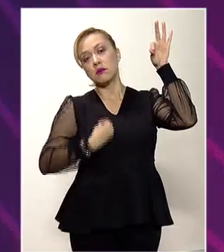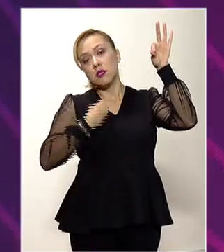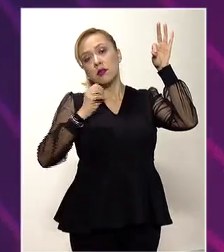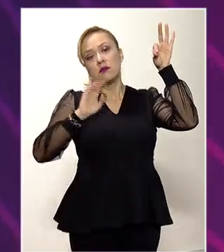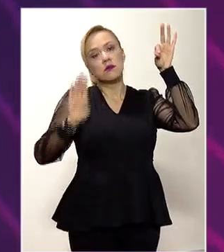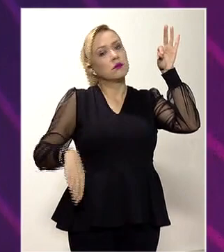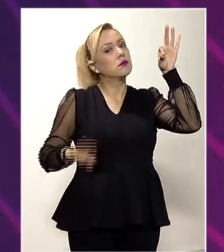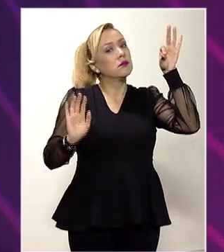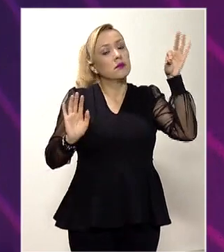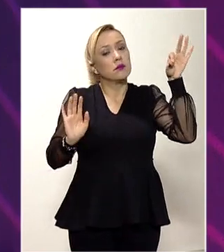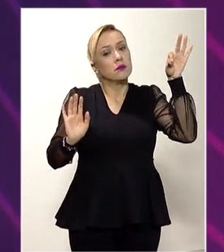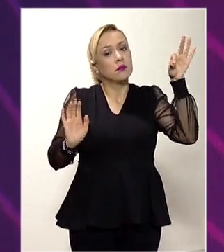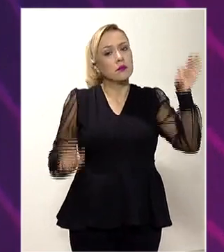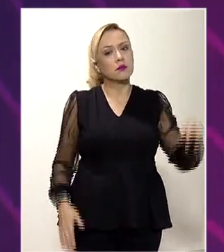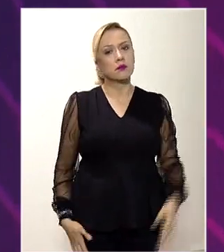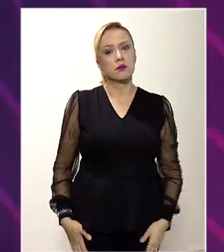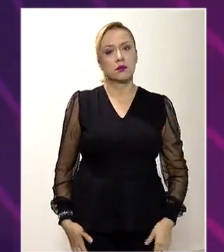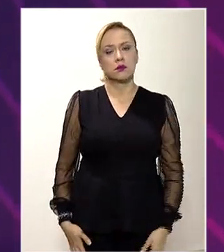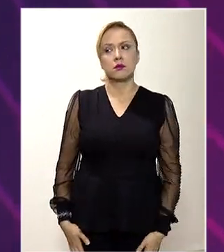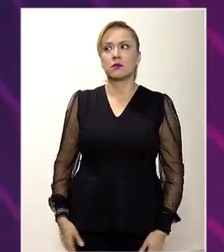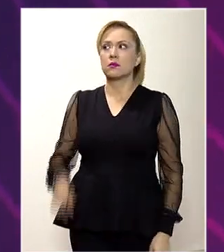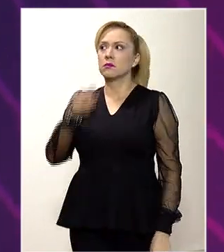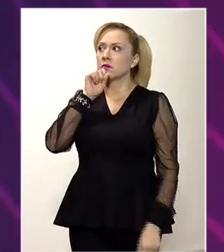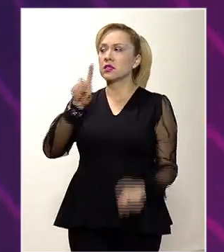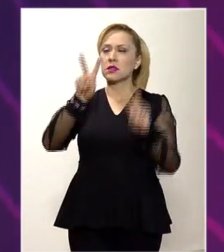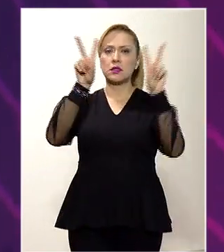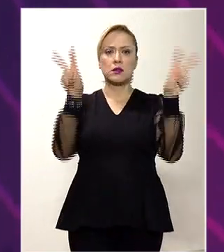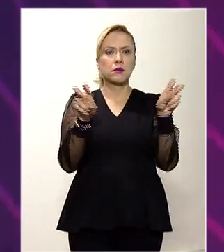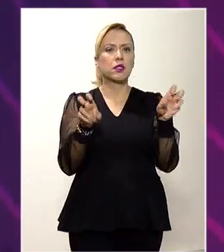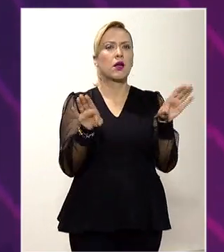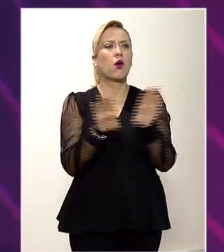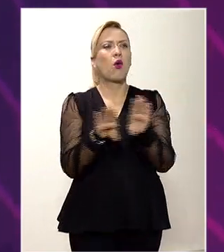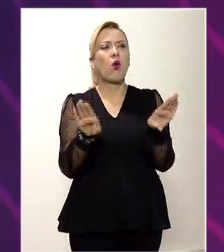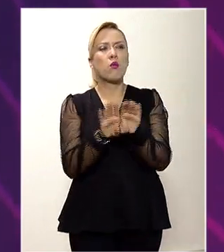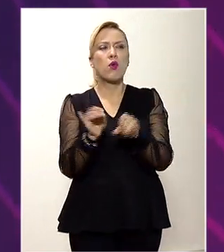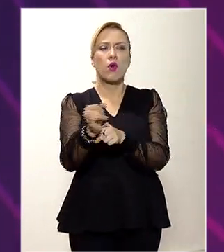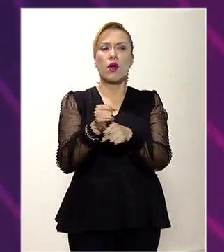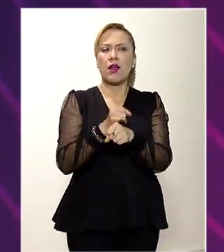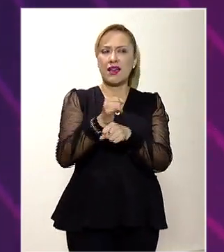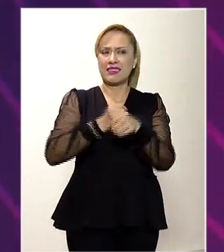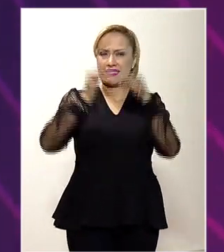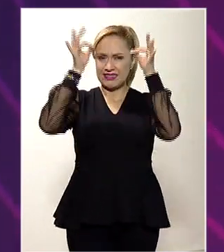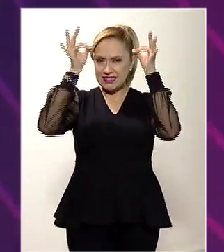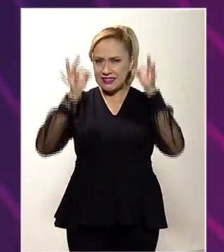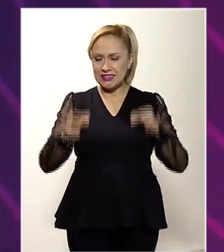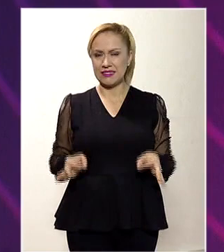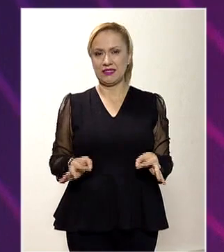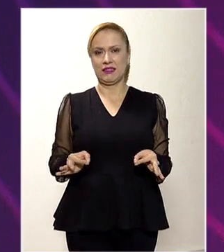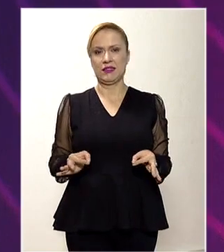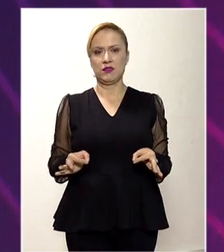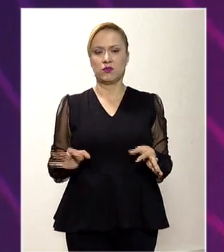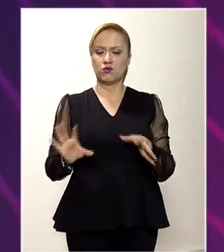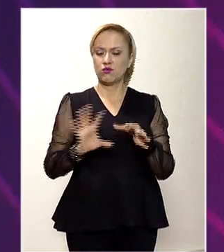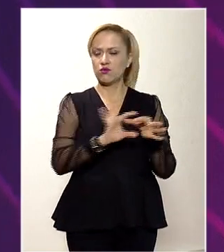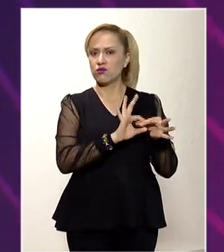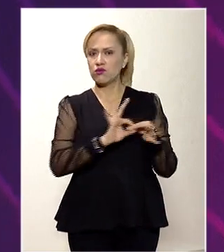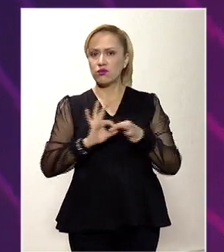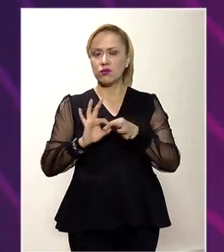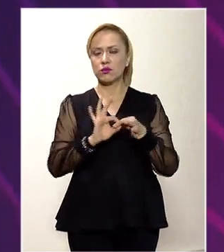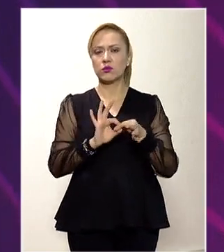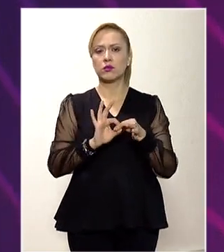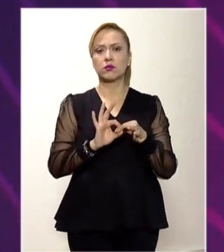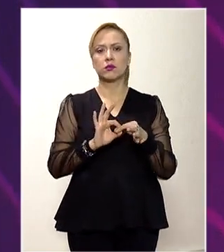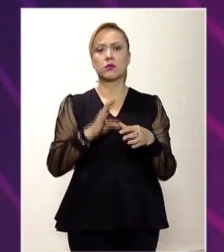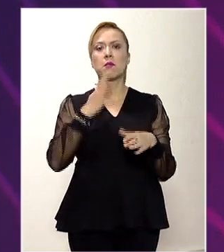Claro. Humberto, esto también nos lleva al tema de cómo es una investigación eficiente, una búsqueda eficiente, coordinada y en